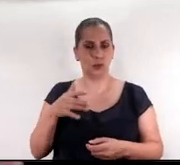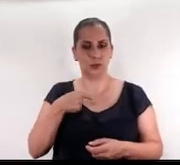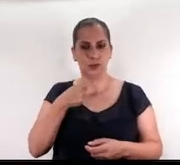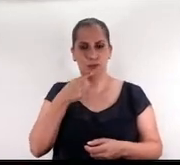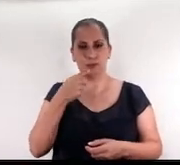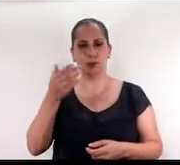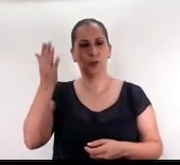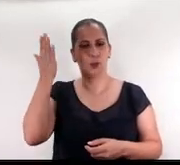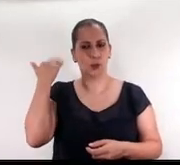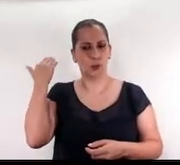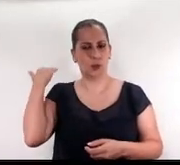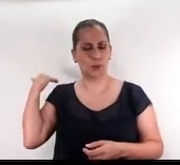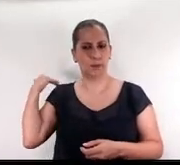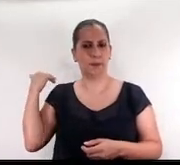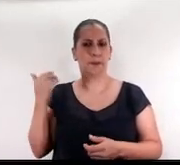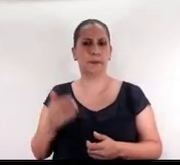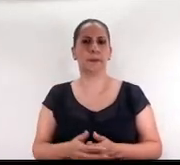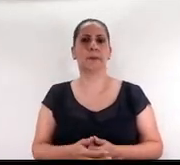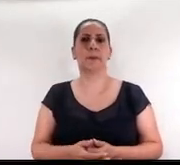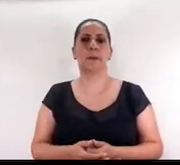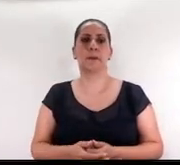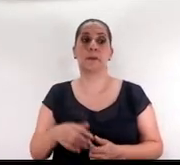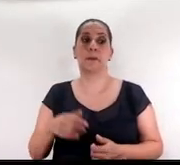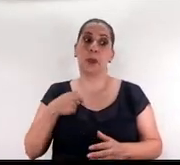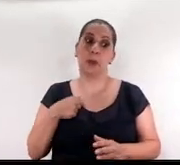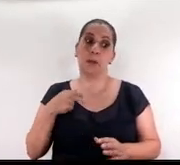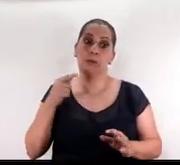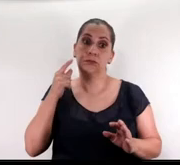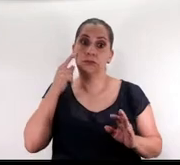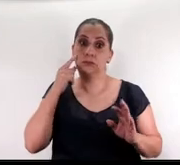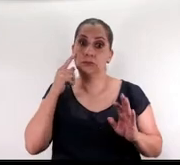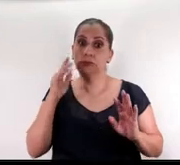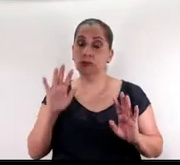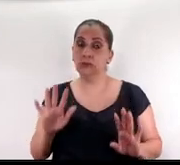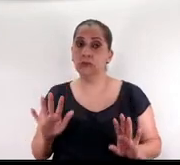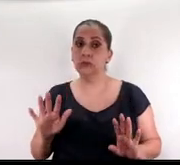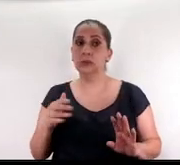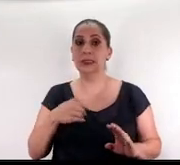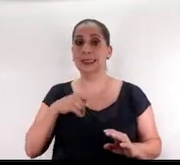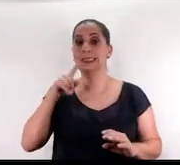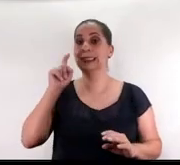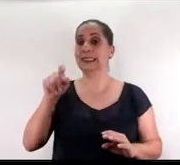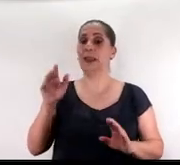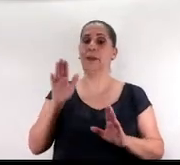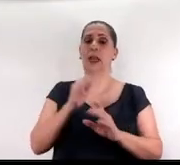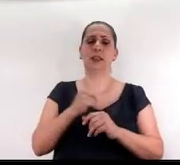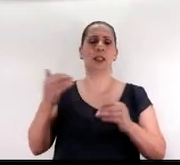desde campañas anteriores. Me parece que no se necesita crear